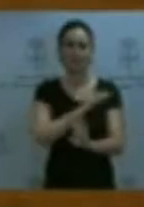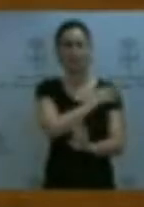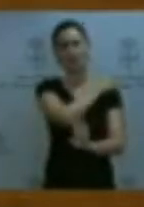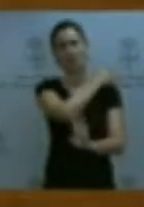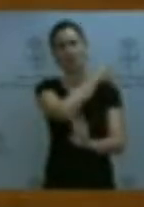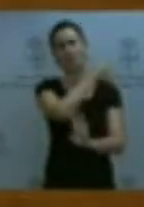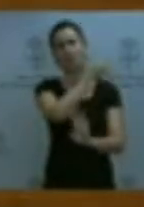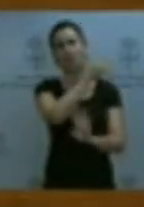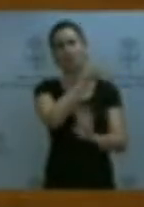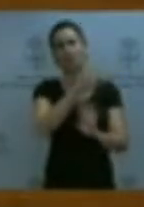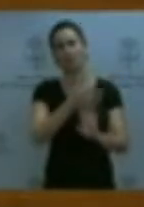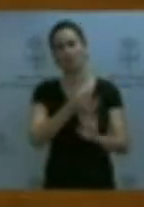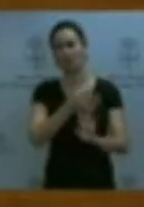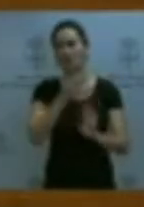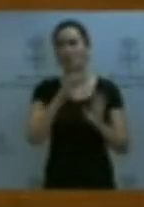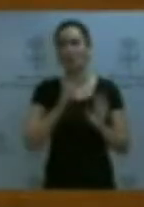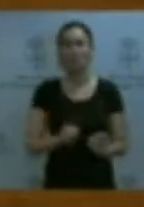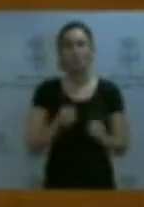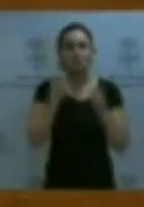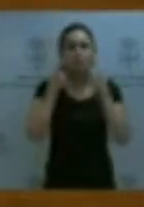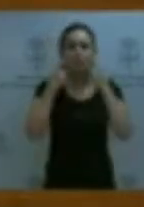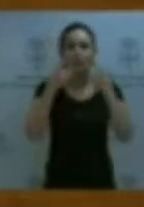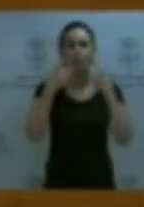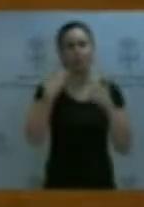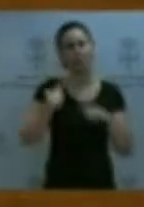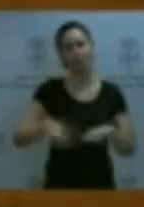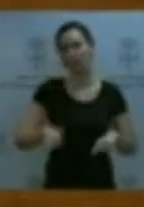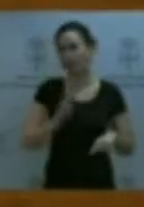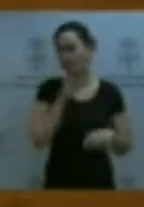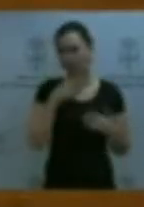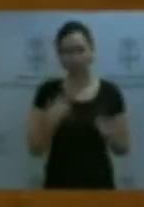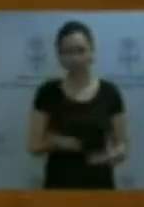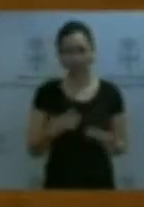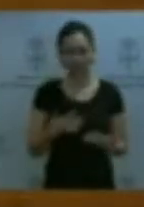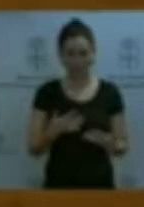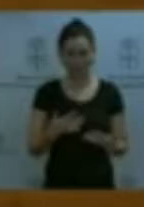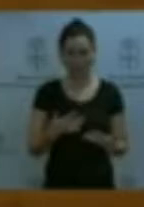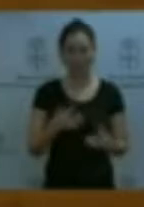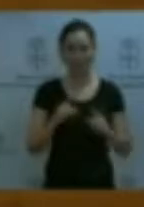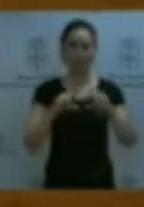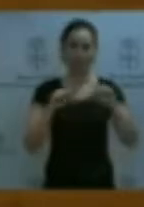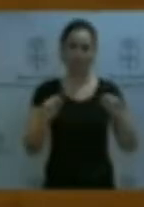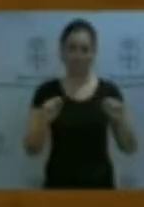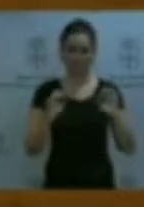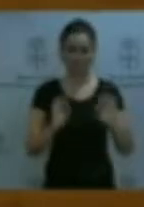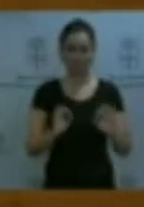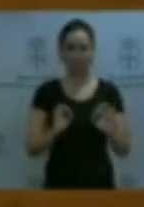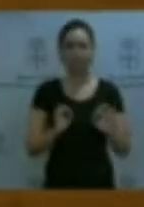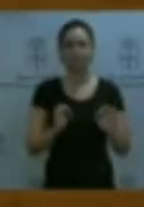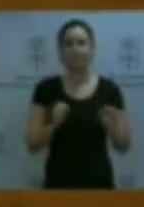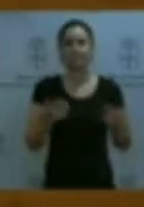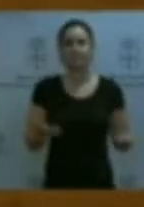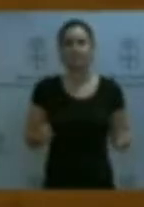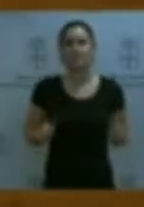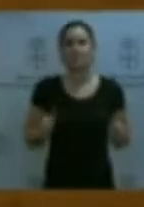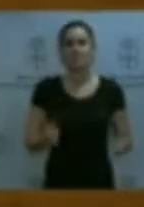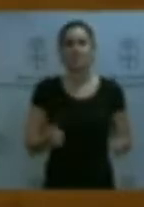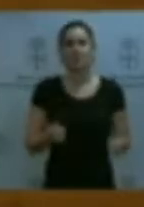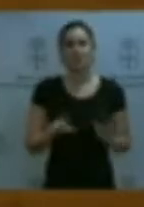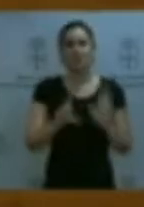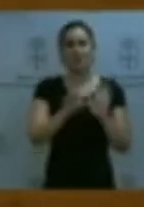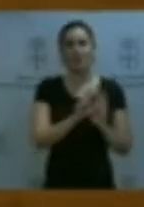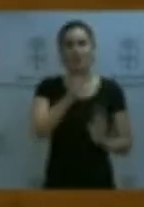me referiré a ello, que acontecieron en nuestra comunidad autónoma desde que la ley en el año 85 fuese